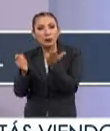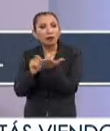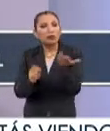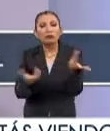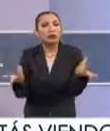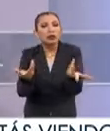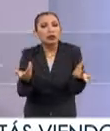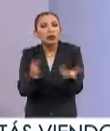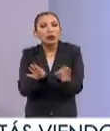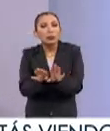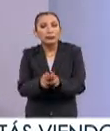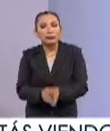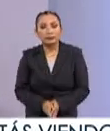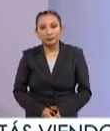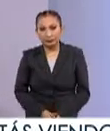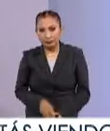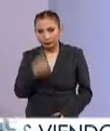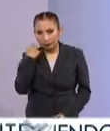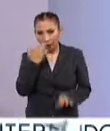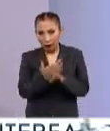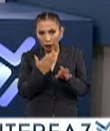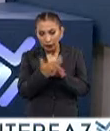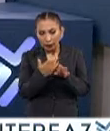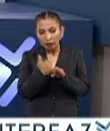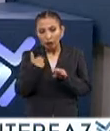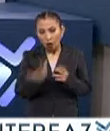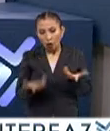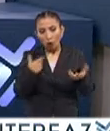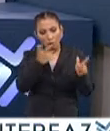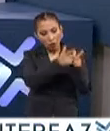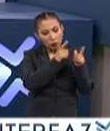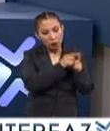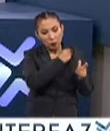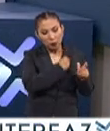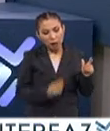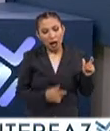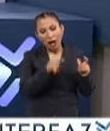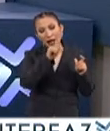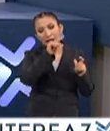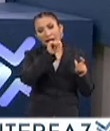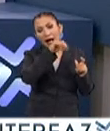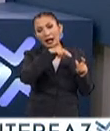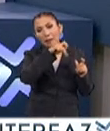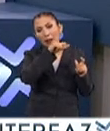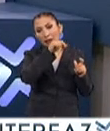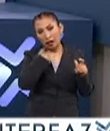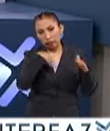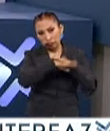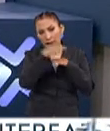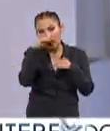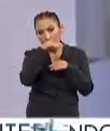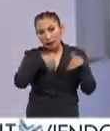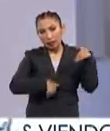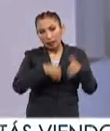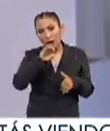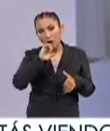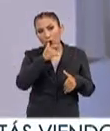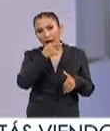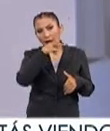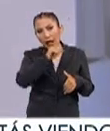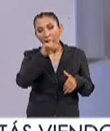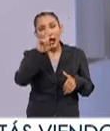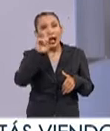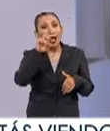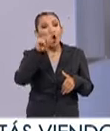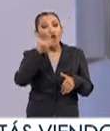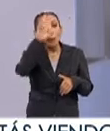etcétera. Cuéntanos un poquito de eso. Bueno, pues ahorita estoy en una cruzada con el municipio de Tlalnepantla, de entrada gratuita en el Teatro Eugenia León. Voy a